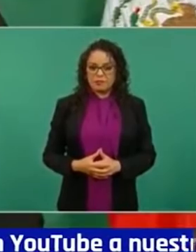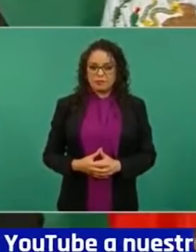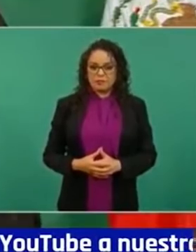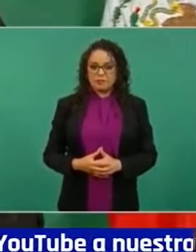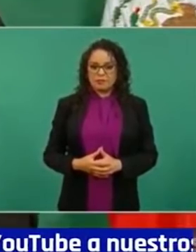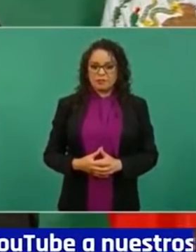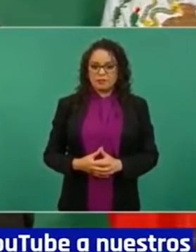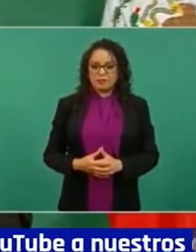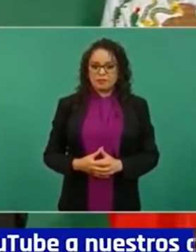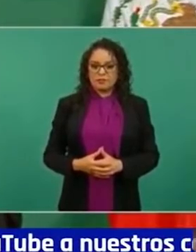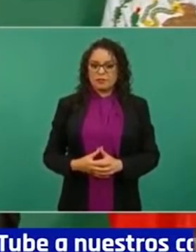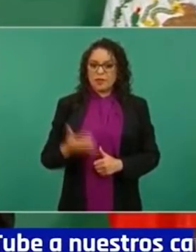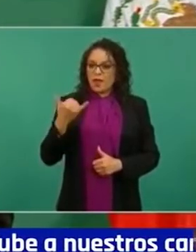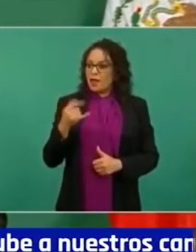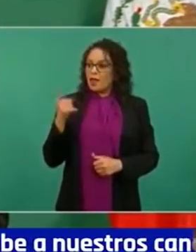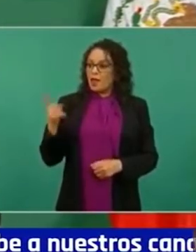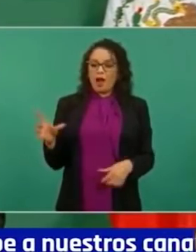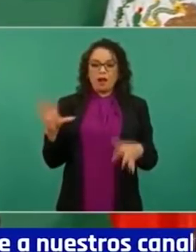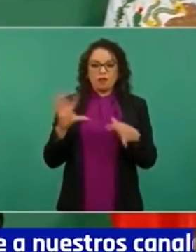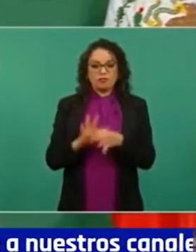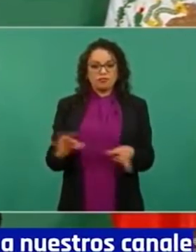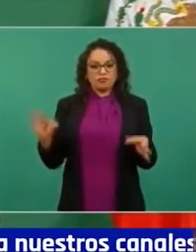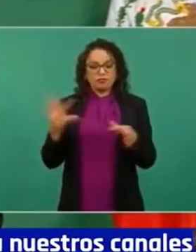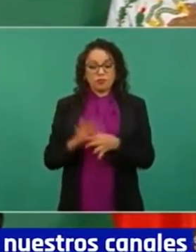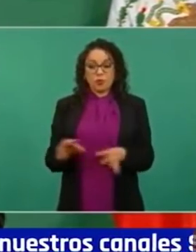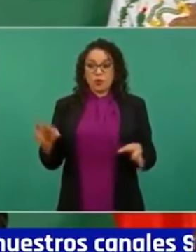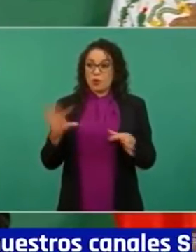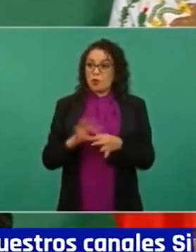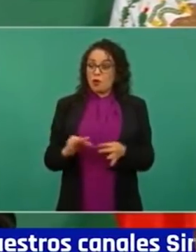con tanta autoridad moral,